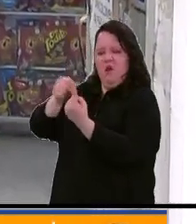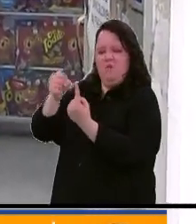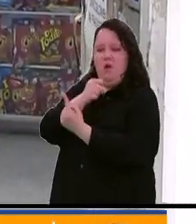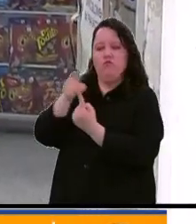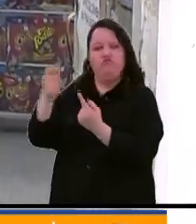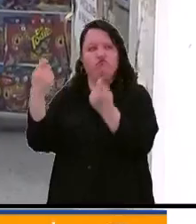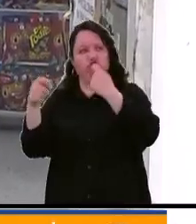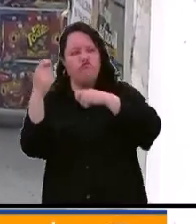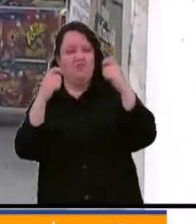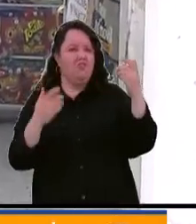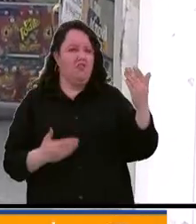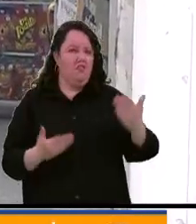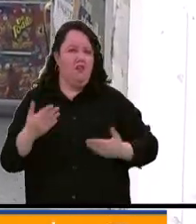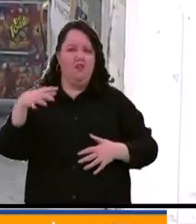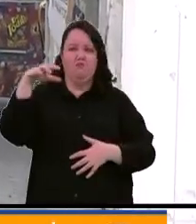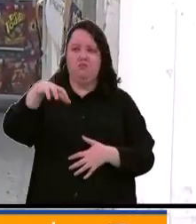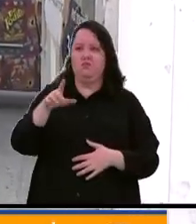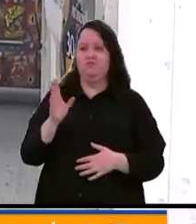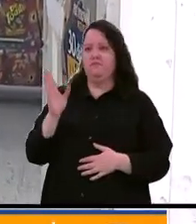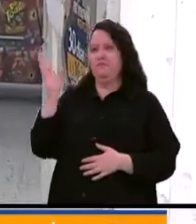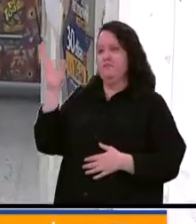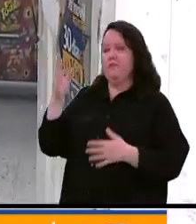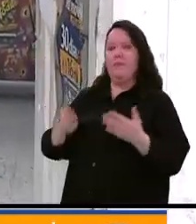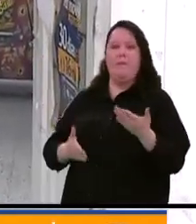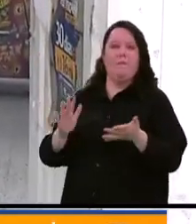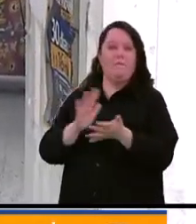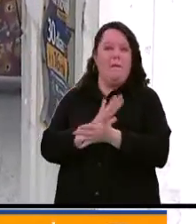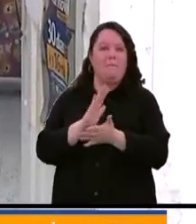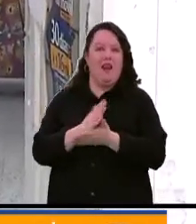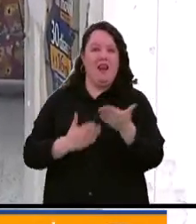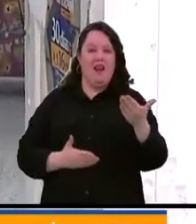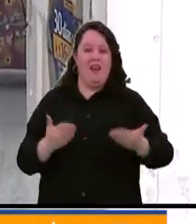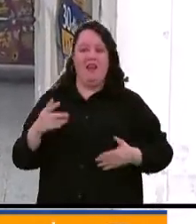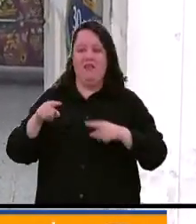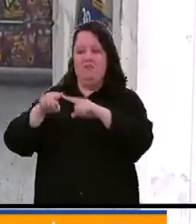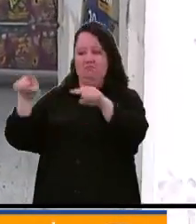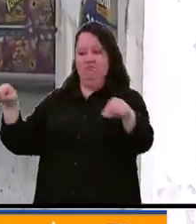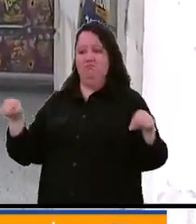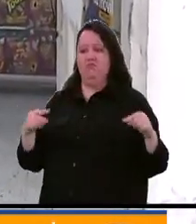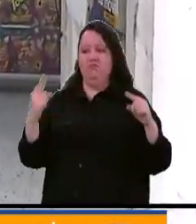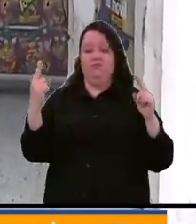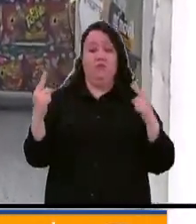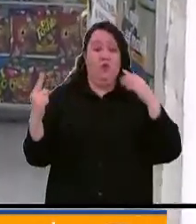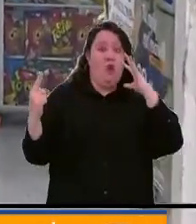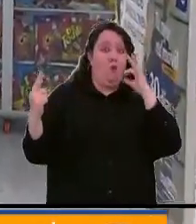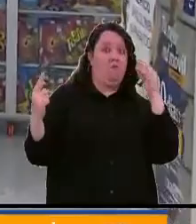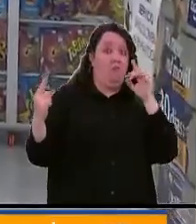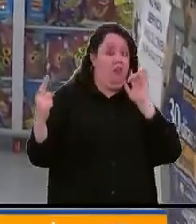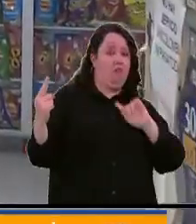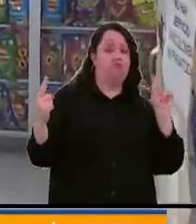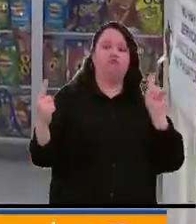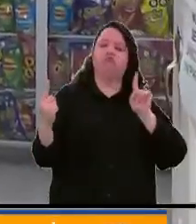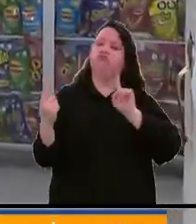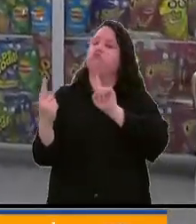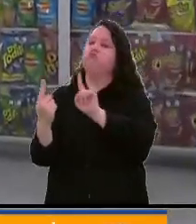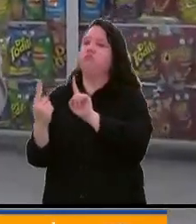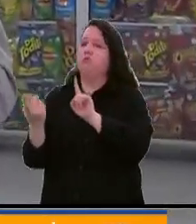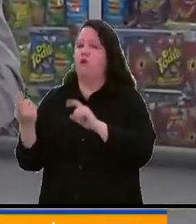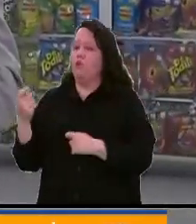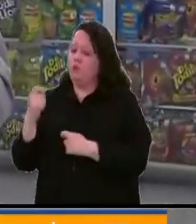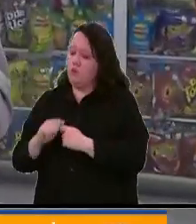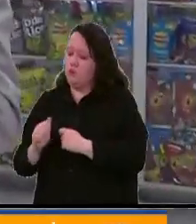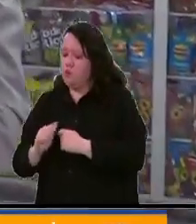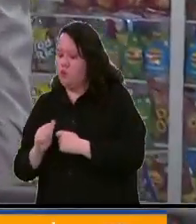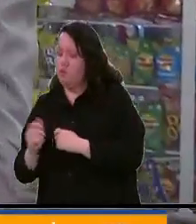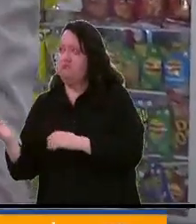comerciante, una mujer que estaba trabajando en esta papelería. El desconocido ladrón ingresa aquí, ella estaba haciendo su balance de